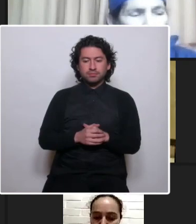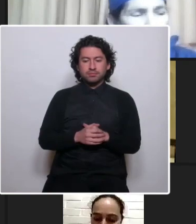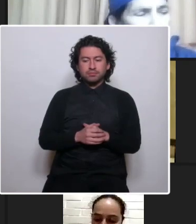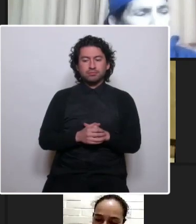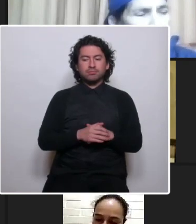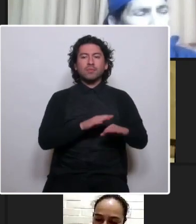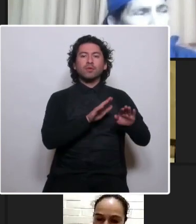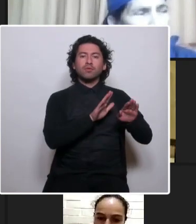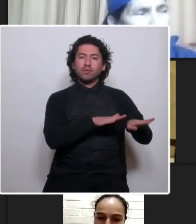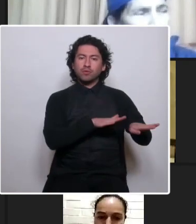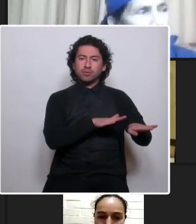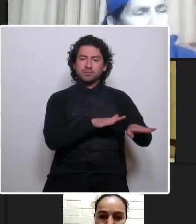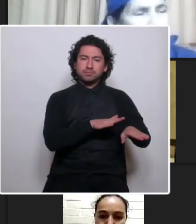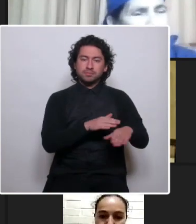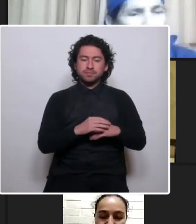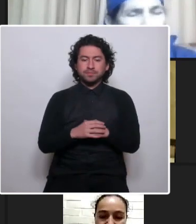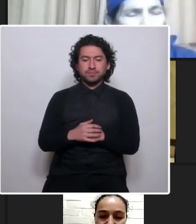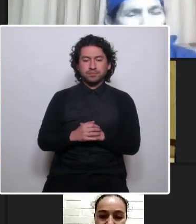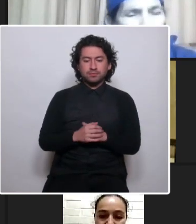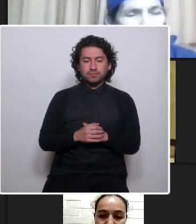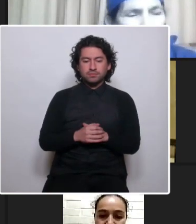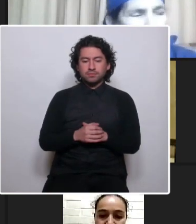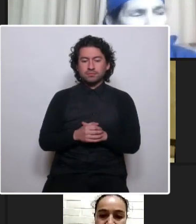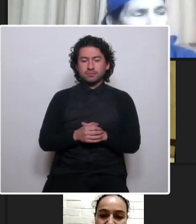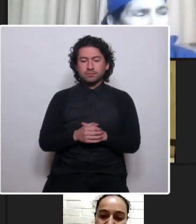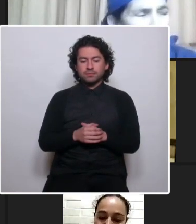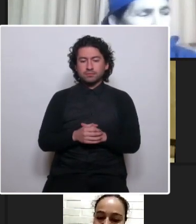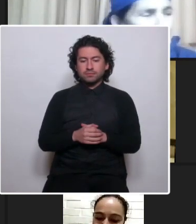A favor, señor secretario.